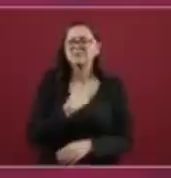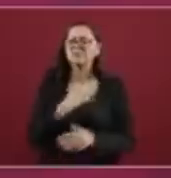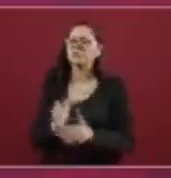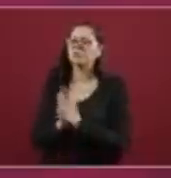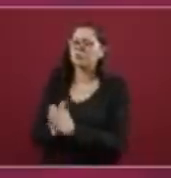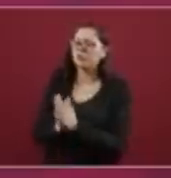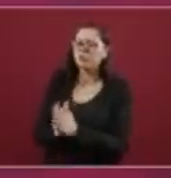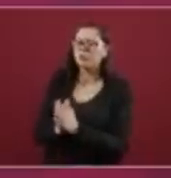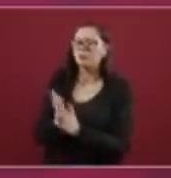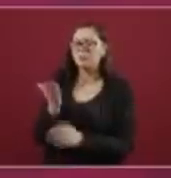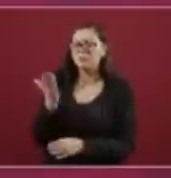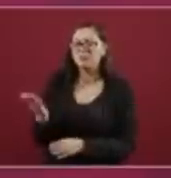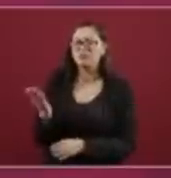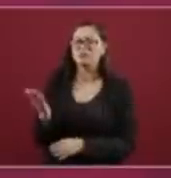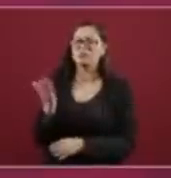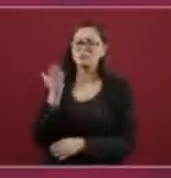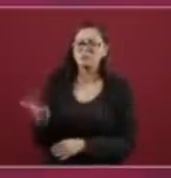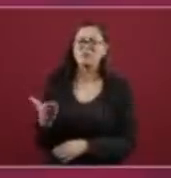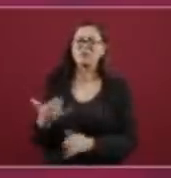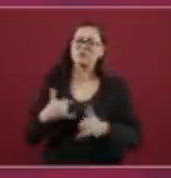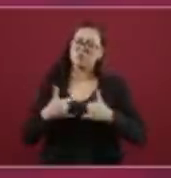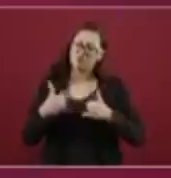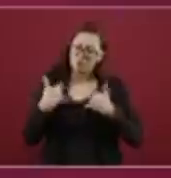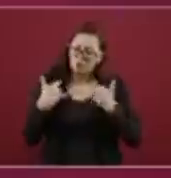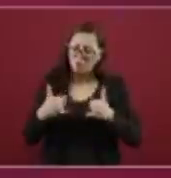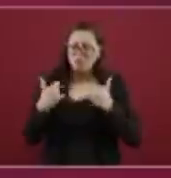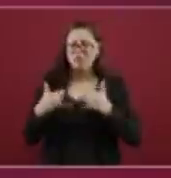le encargo lo de la atención a los jóvenes,